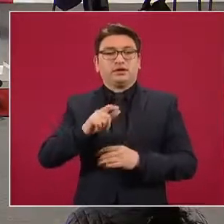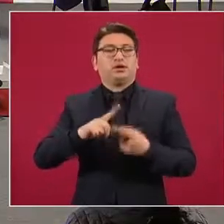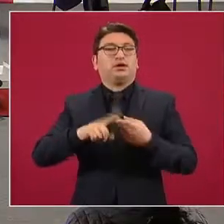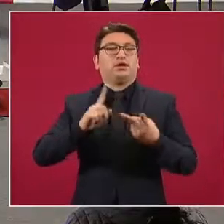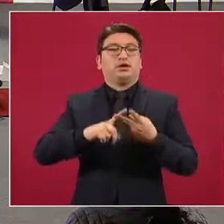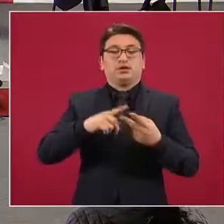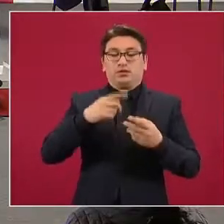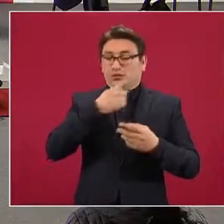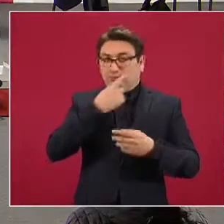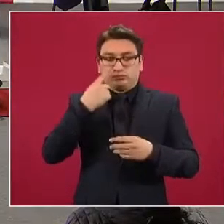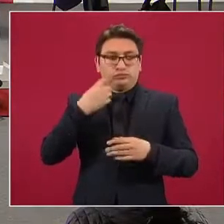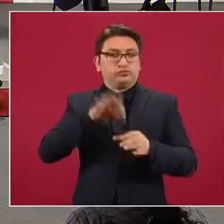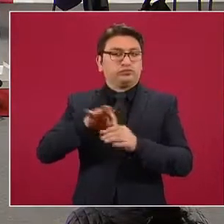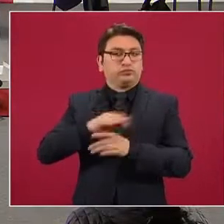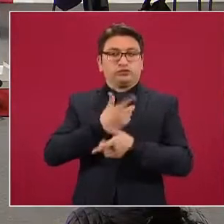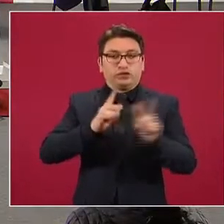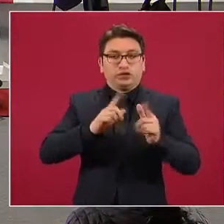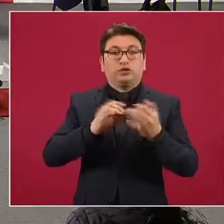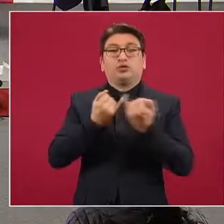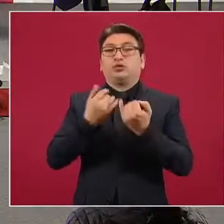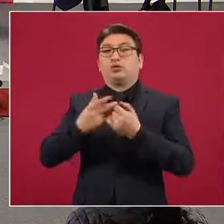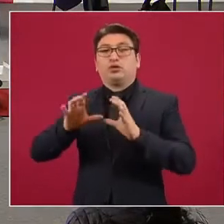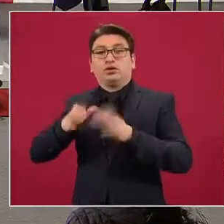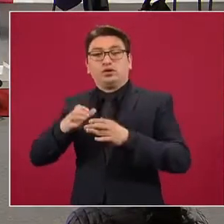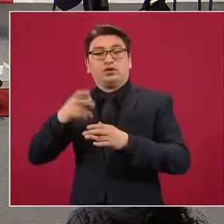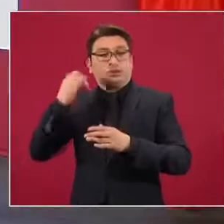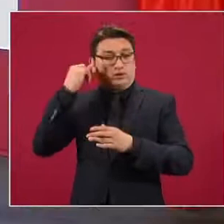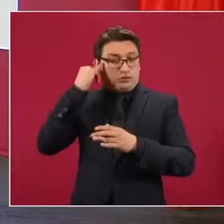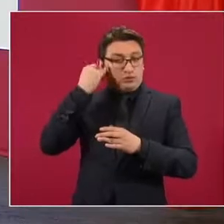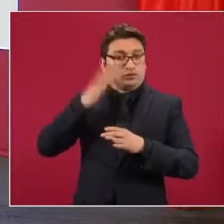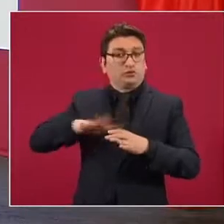valores en los pueblos originarios, el Estado laico.